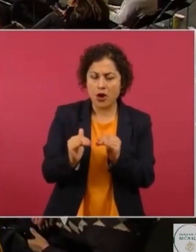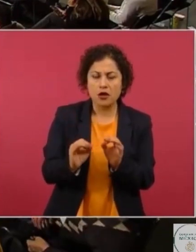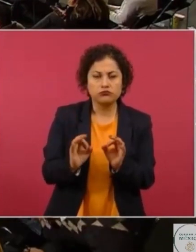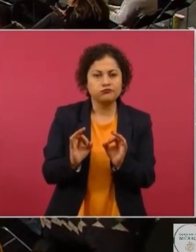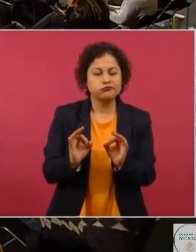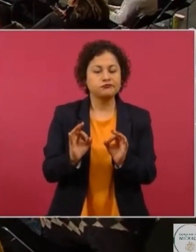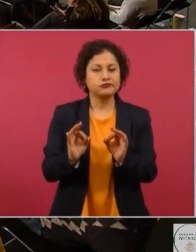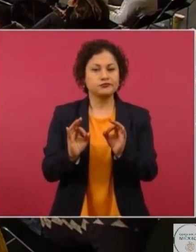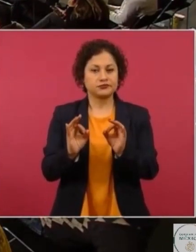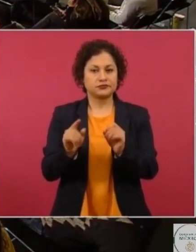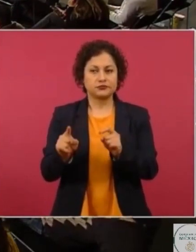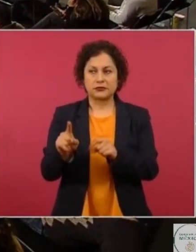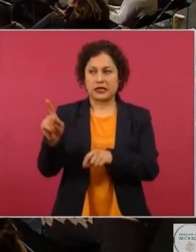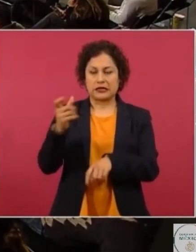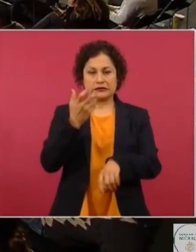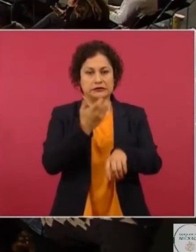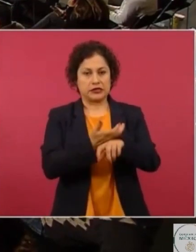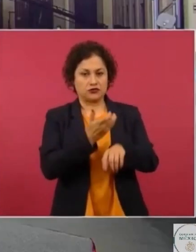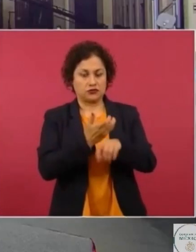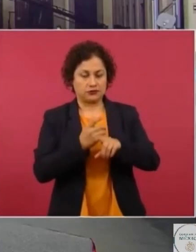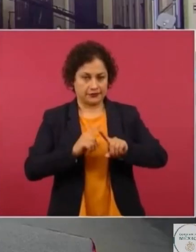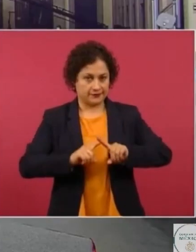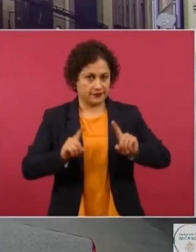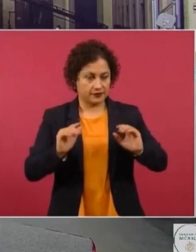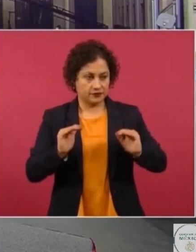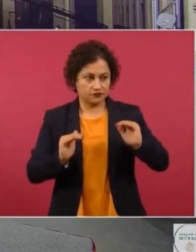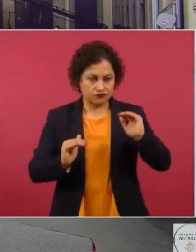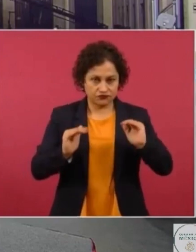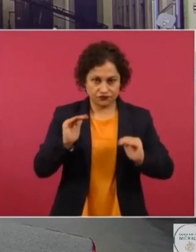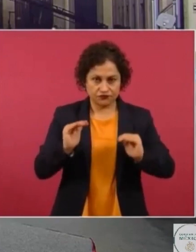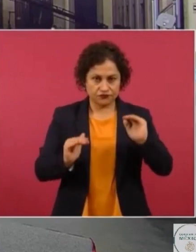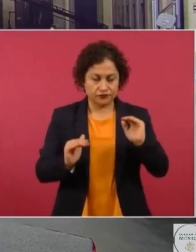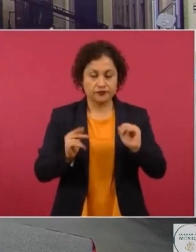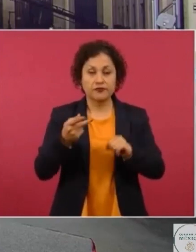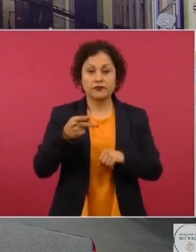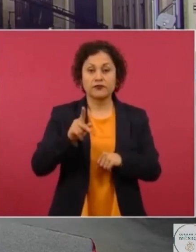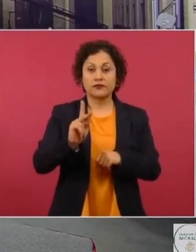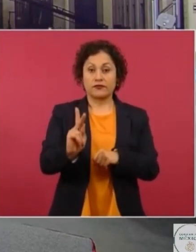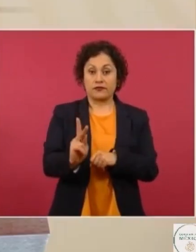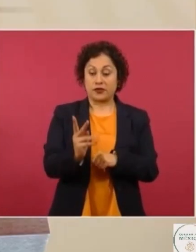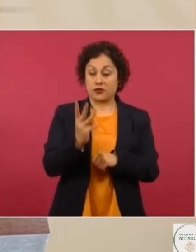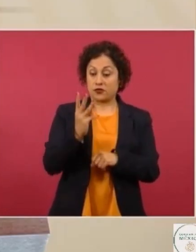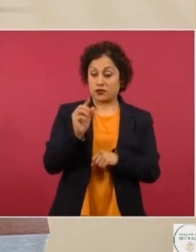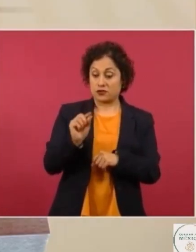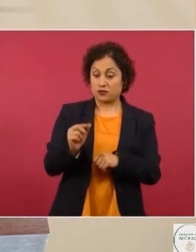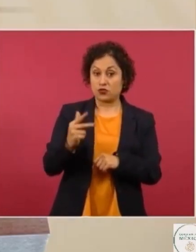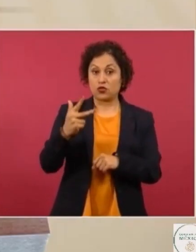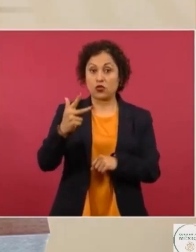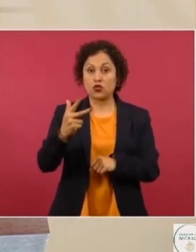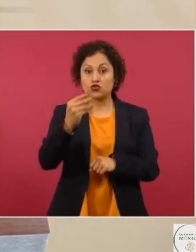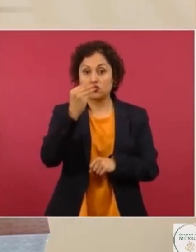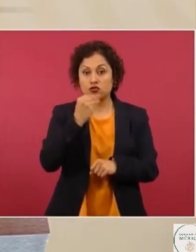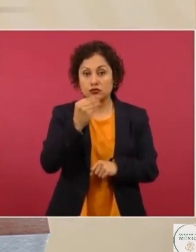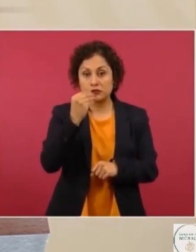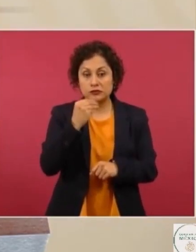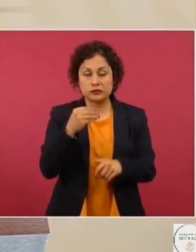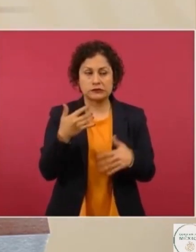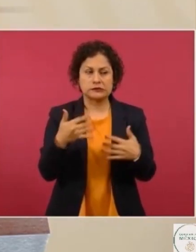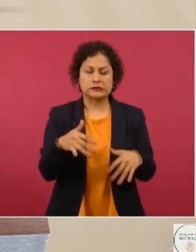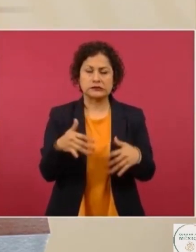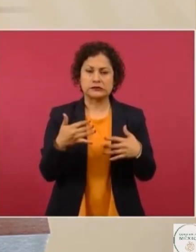es más bajo que en Estados Unidos, pero los 3.8 de alimentos es lo que nos está impactando